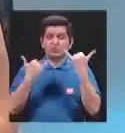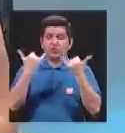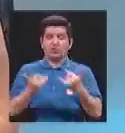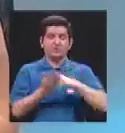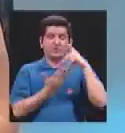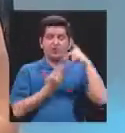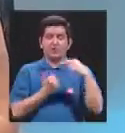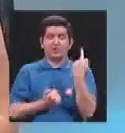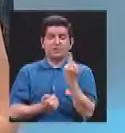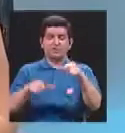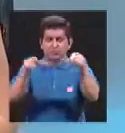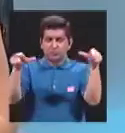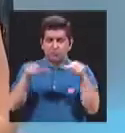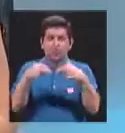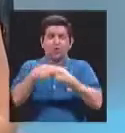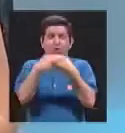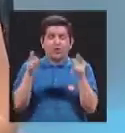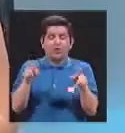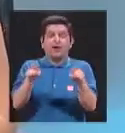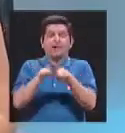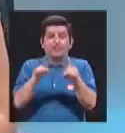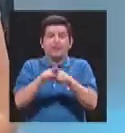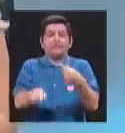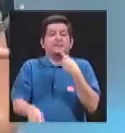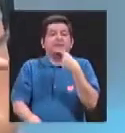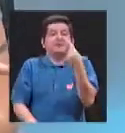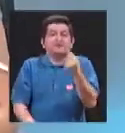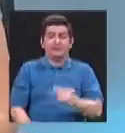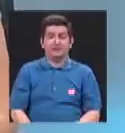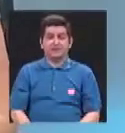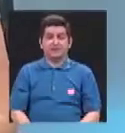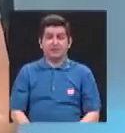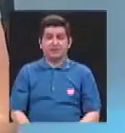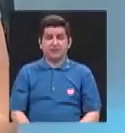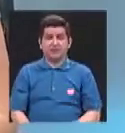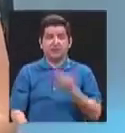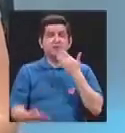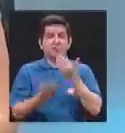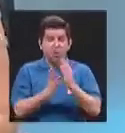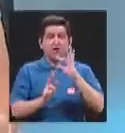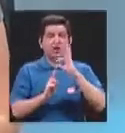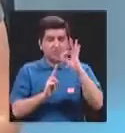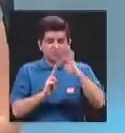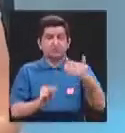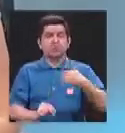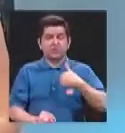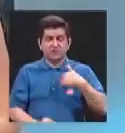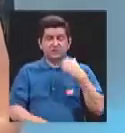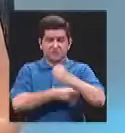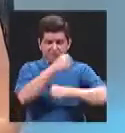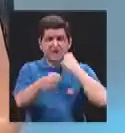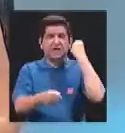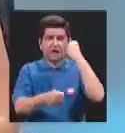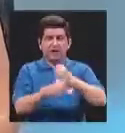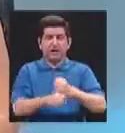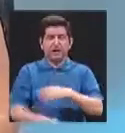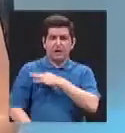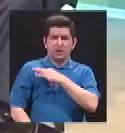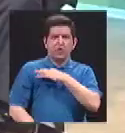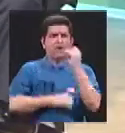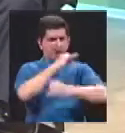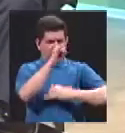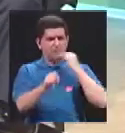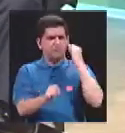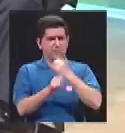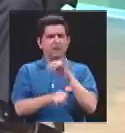ser un programa solo local, regional, sino que podríamos decir que por unas muy buenas oportunidades que tuvimos durante el año,